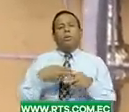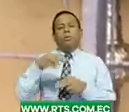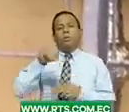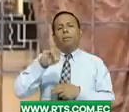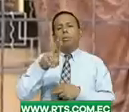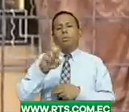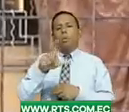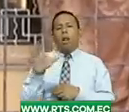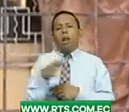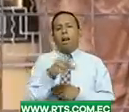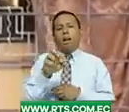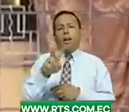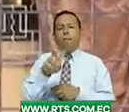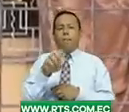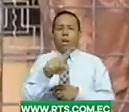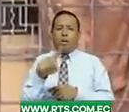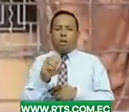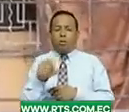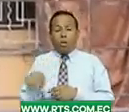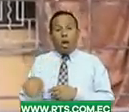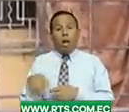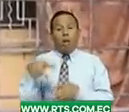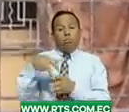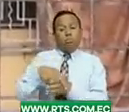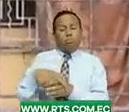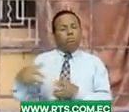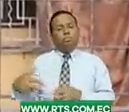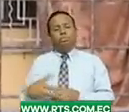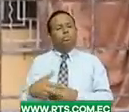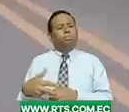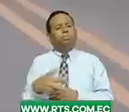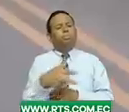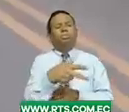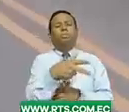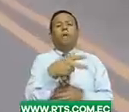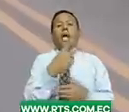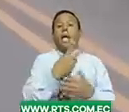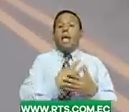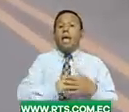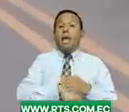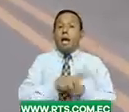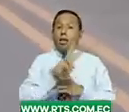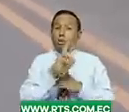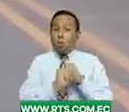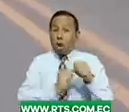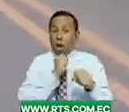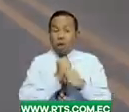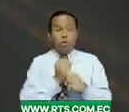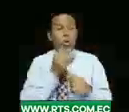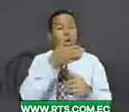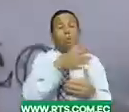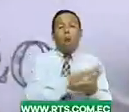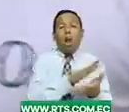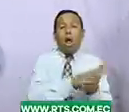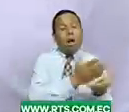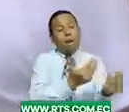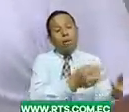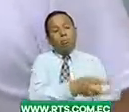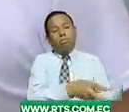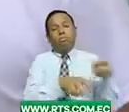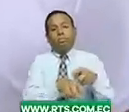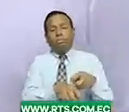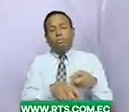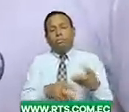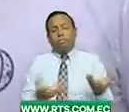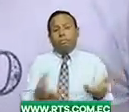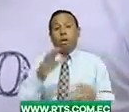solo 2 años de edad. El chofer tenía, adentro del colectivo tenía botella de cerveza, la gente le querían pegar, pero